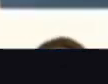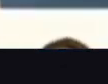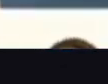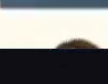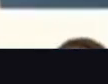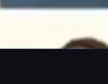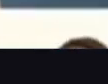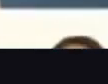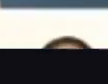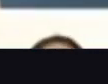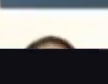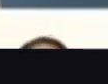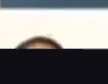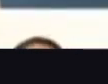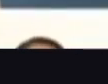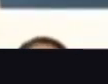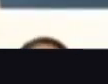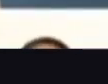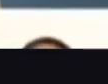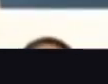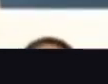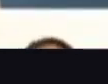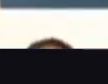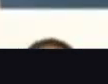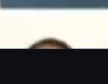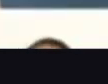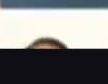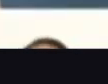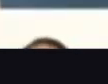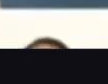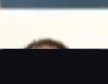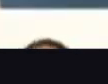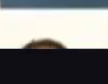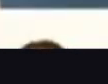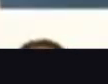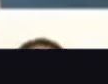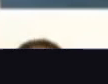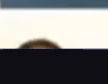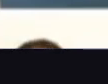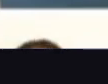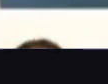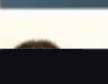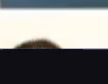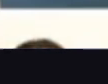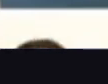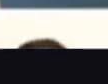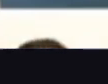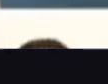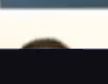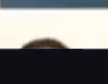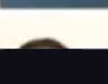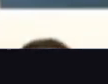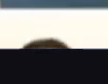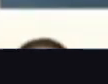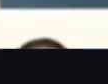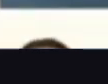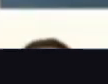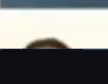El diario de la nación o el grupo La Nación ha venido haciendo publicaciones con información